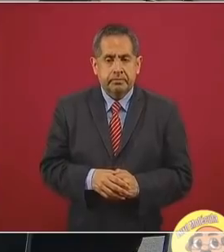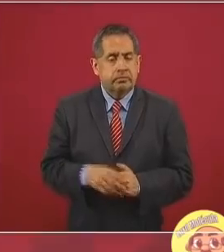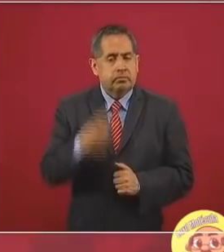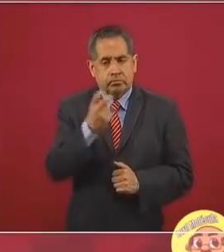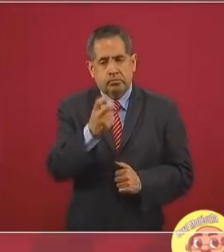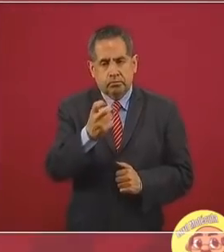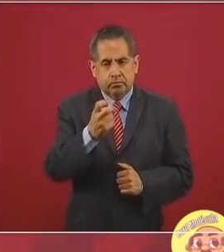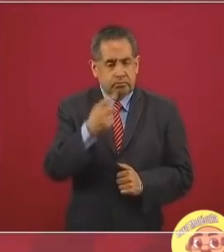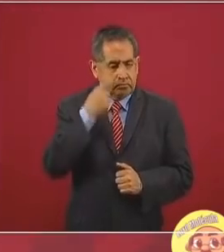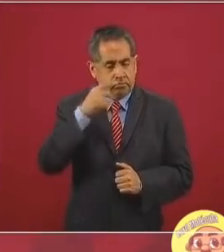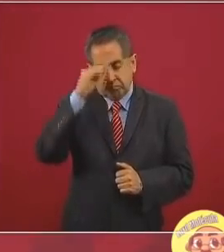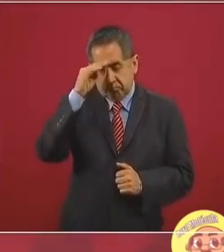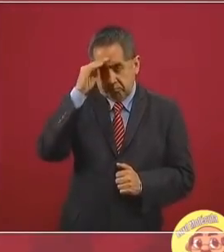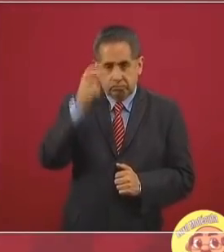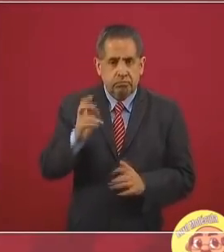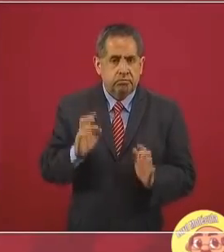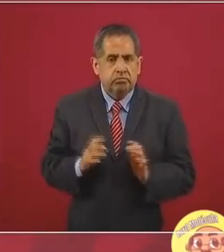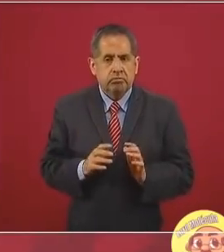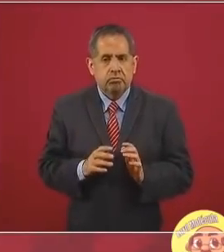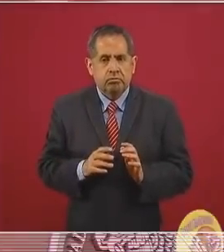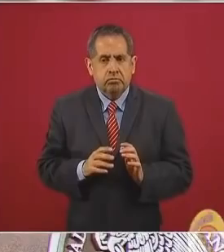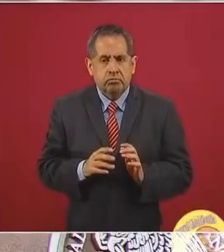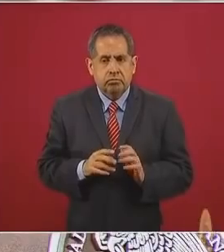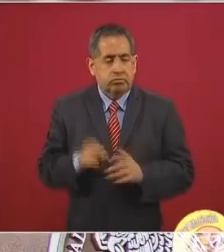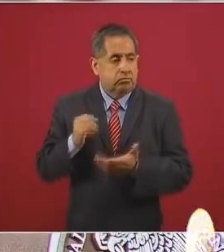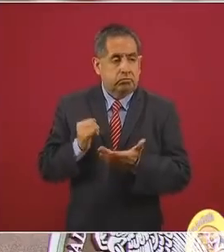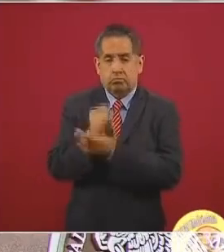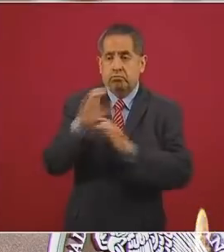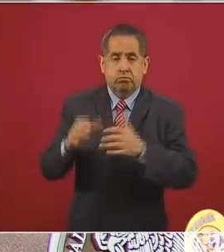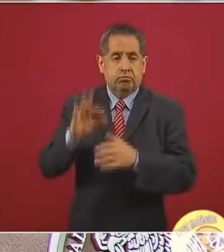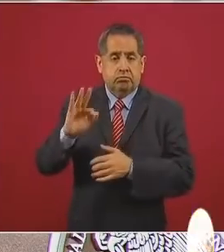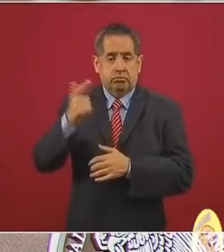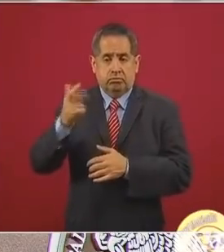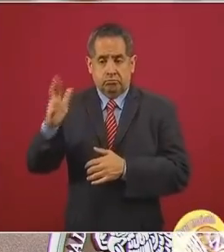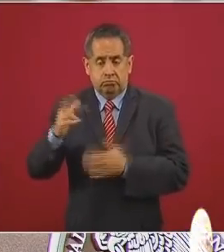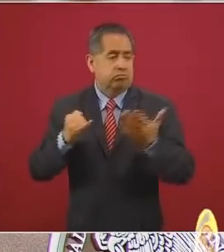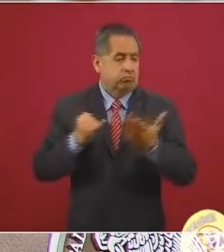por eso considero que es esta decisión que toma la Fiscalía.